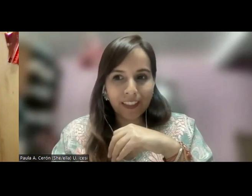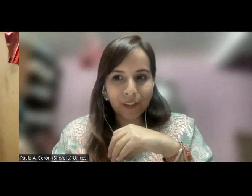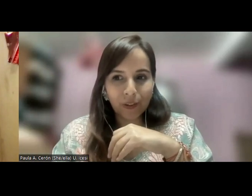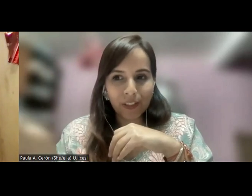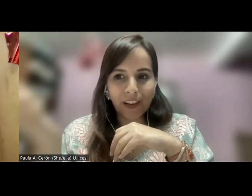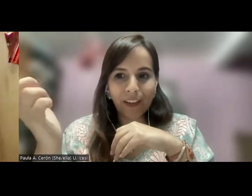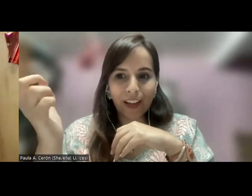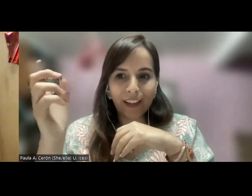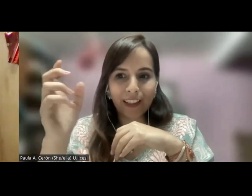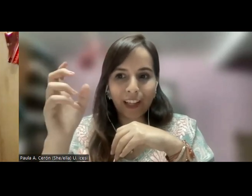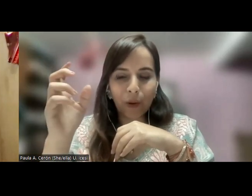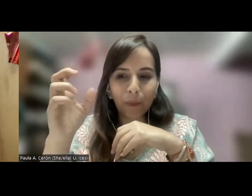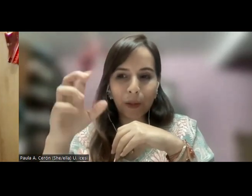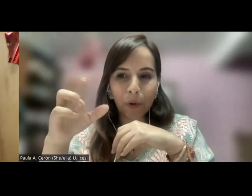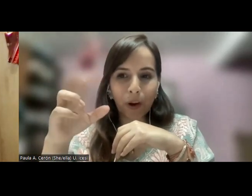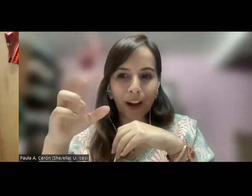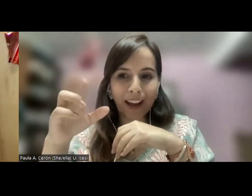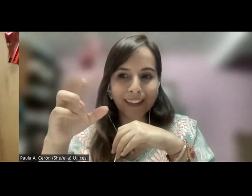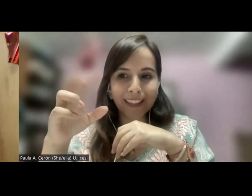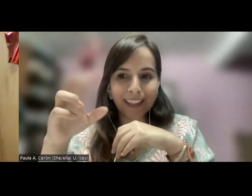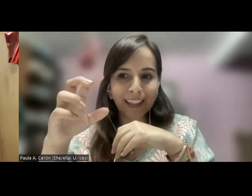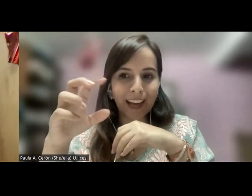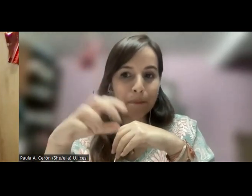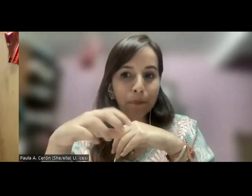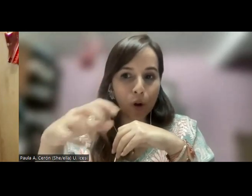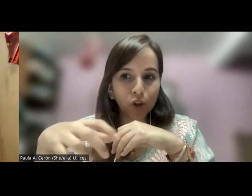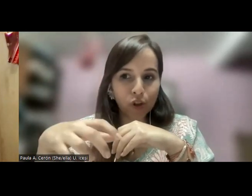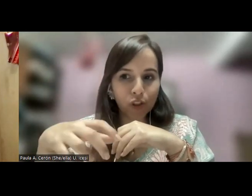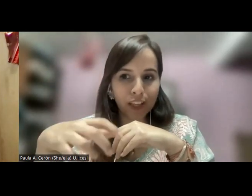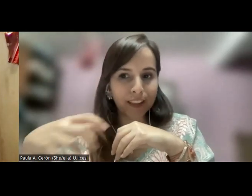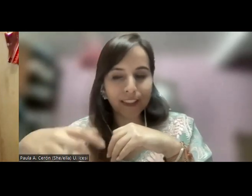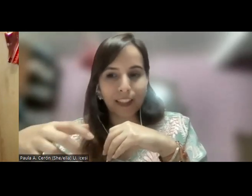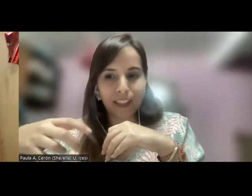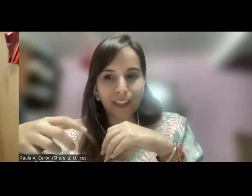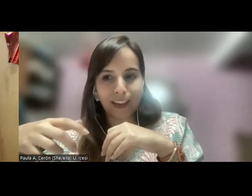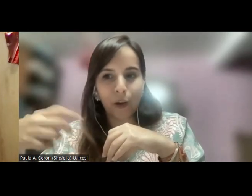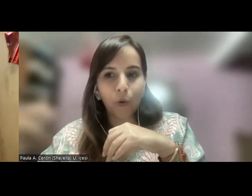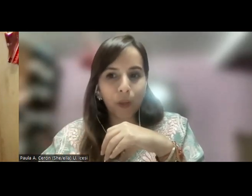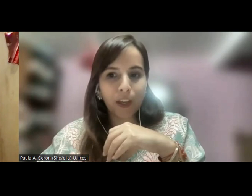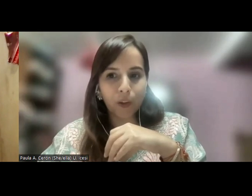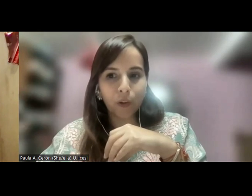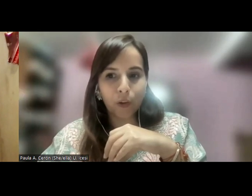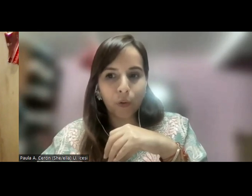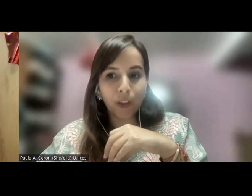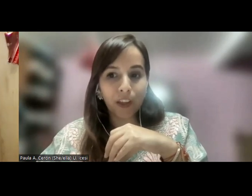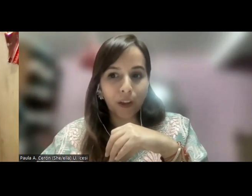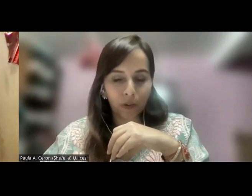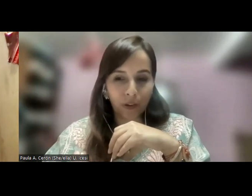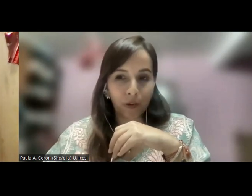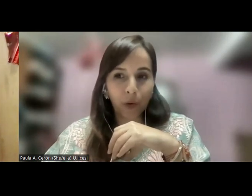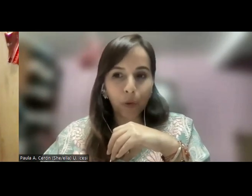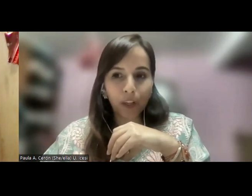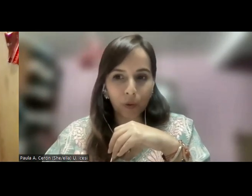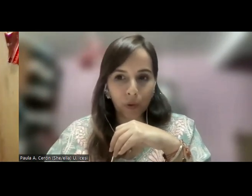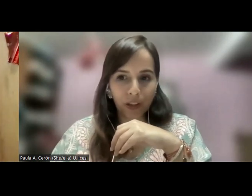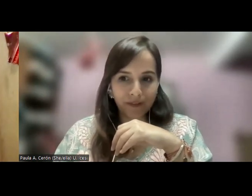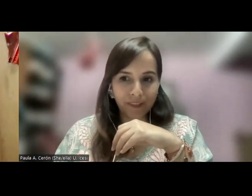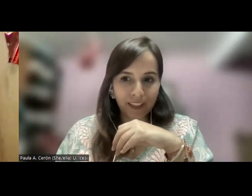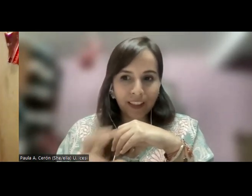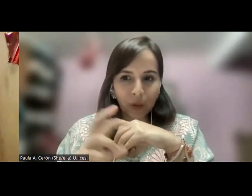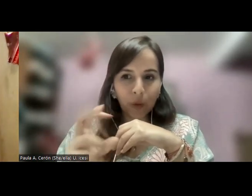sí entonces habla es lo mismo acceder a apoyos que acceder a un cuidador o un cuid una